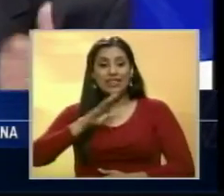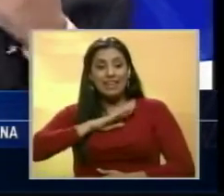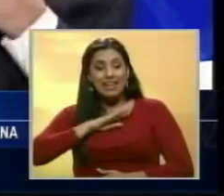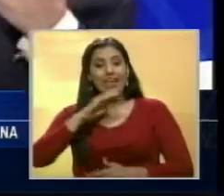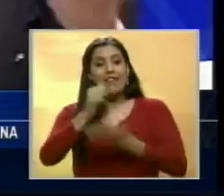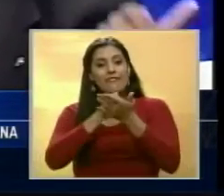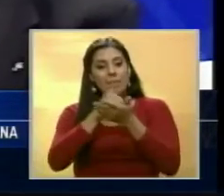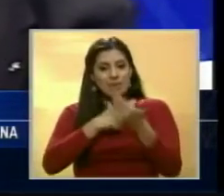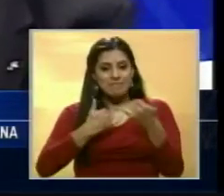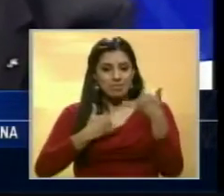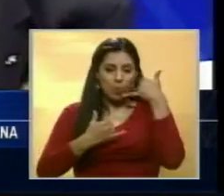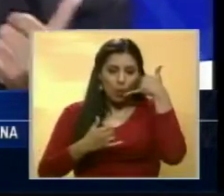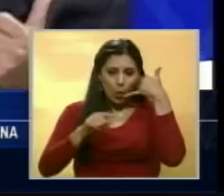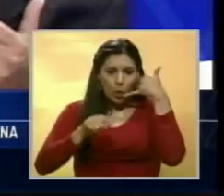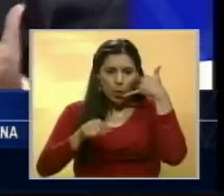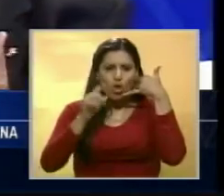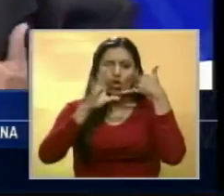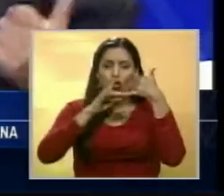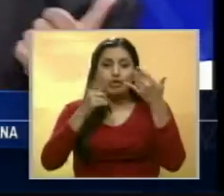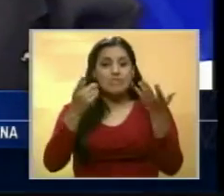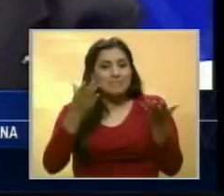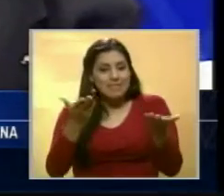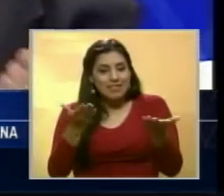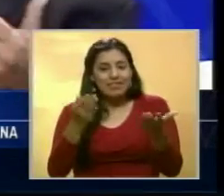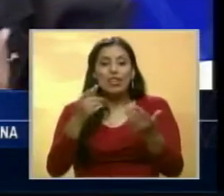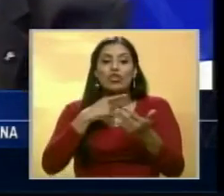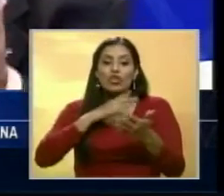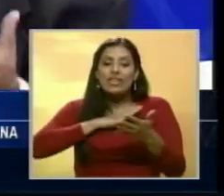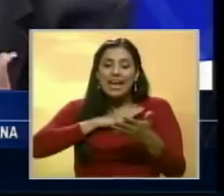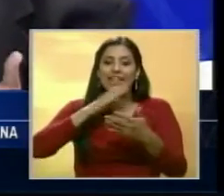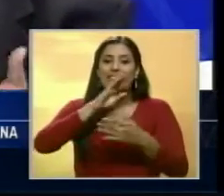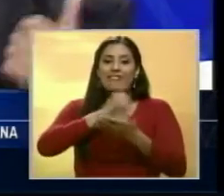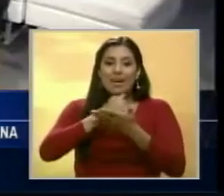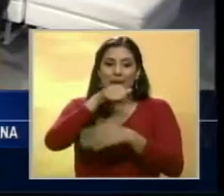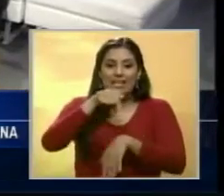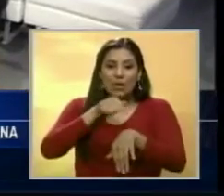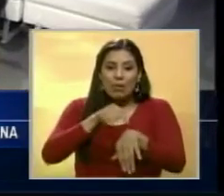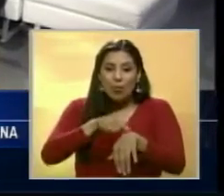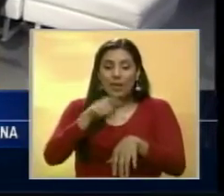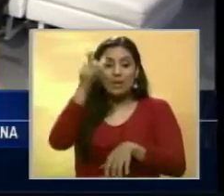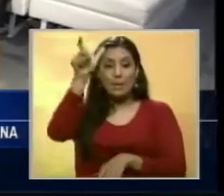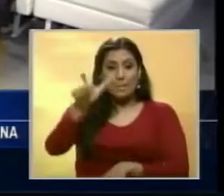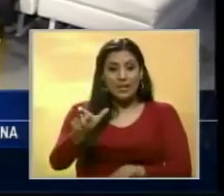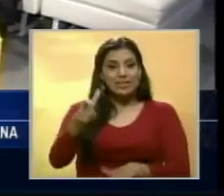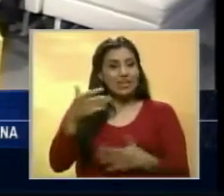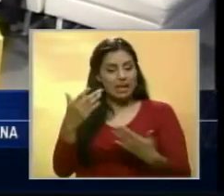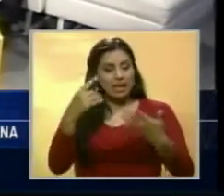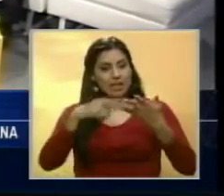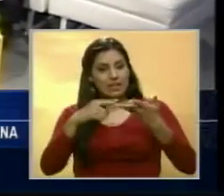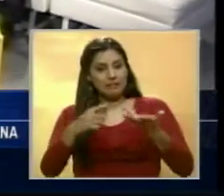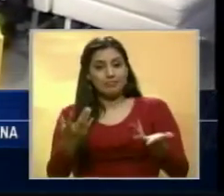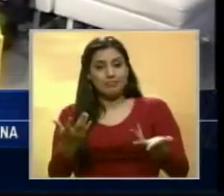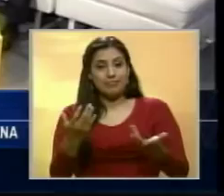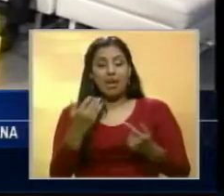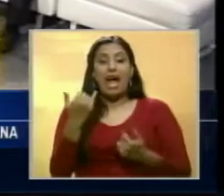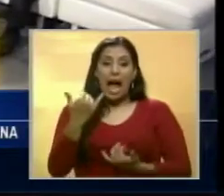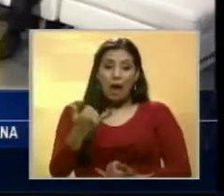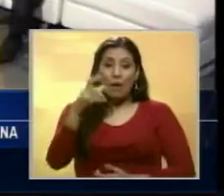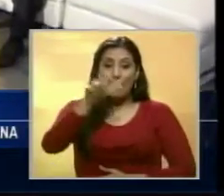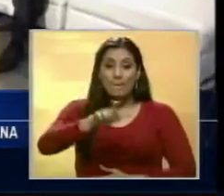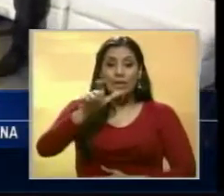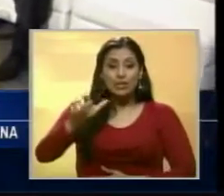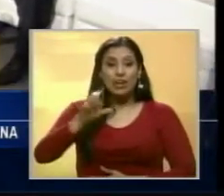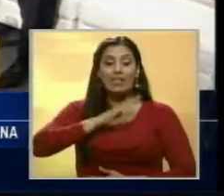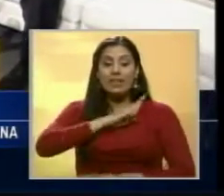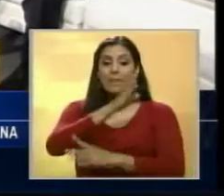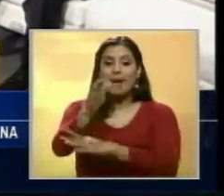la farmacia, nosotros mismos llamando al médico y diciéndole, mira, lo que contamos en la farmacia en este momento para esa patología es con esto. Es igual, ya los pacientes te